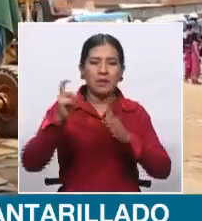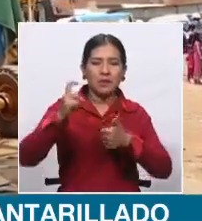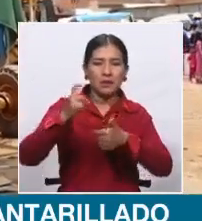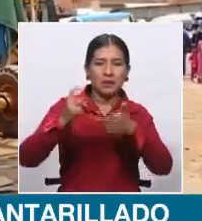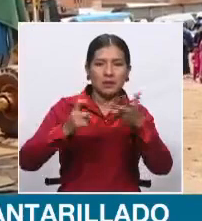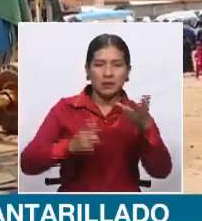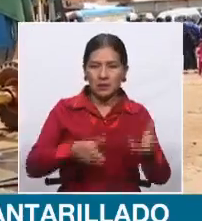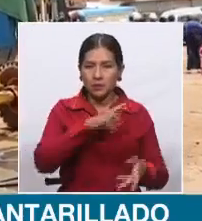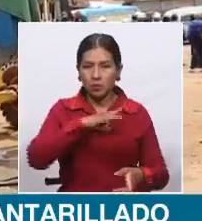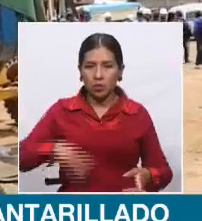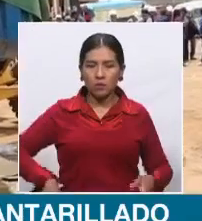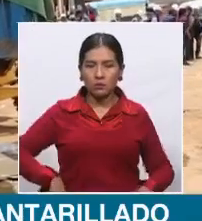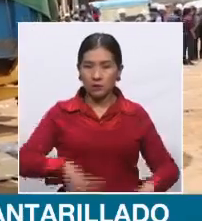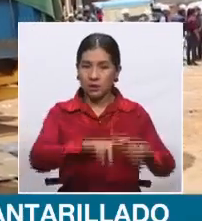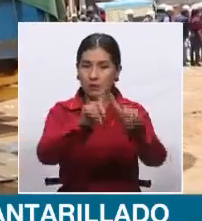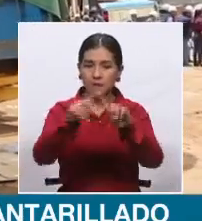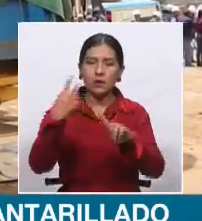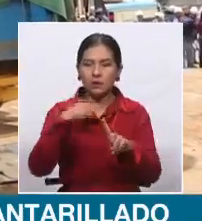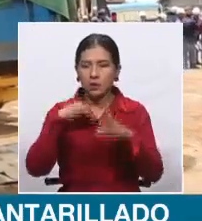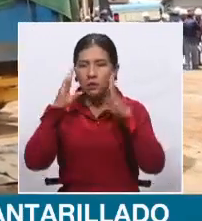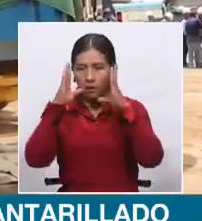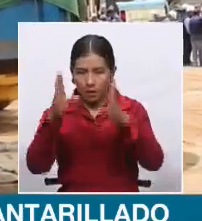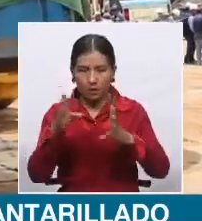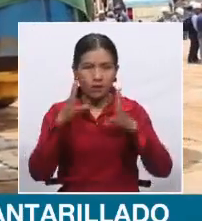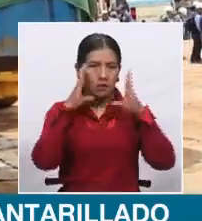demandas de los municipios para continuar